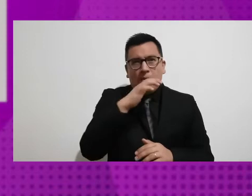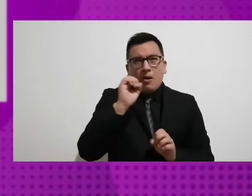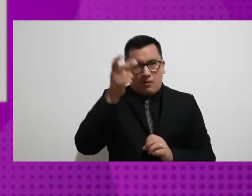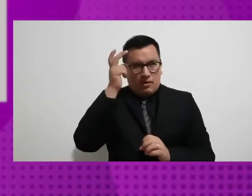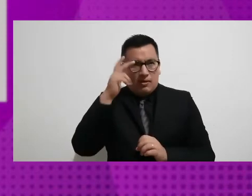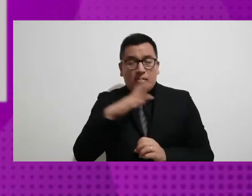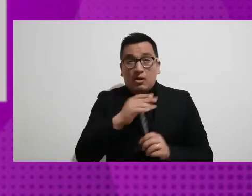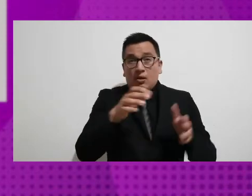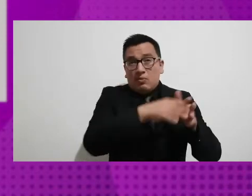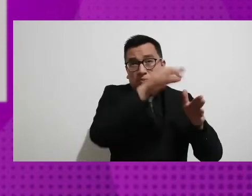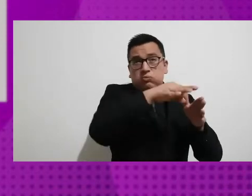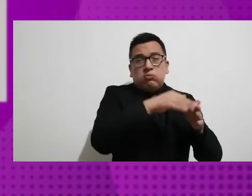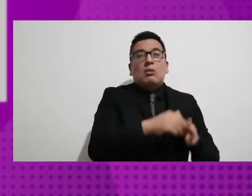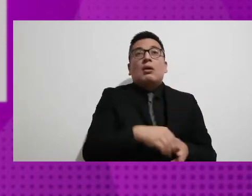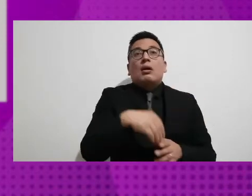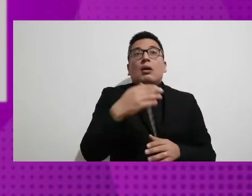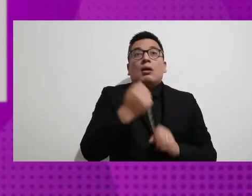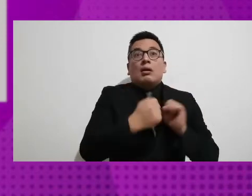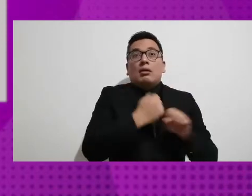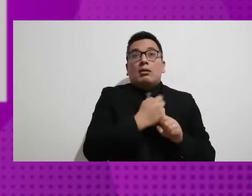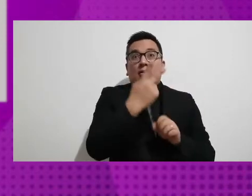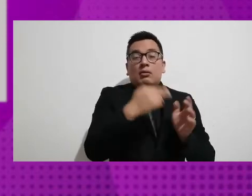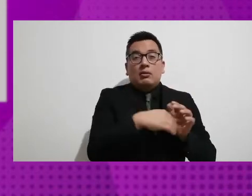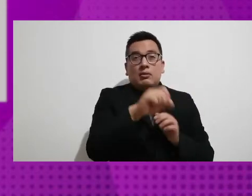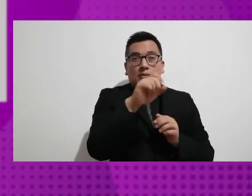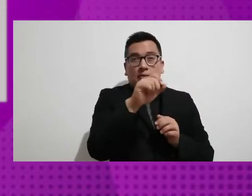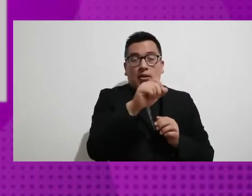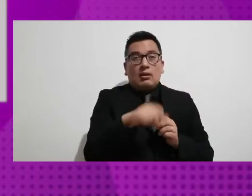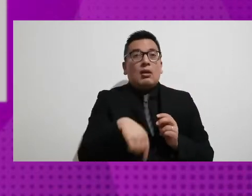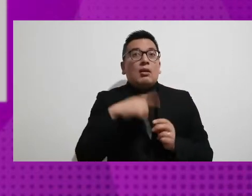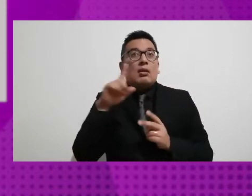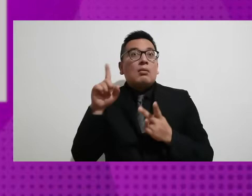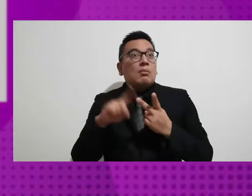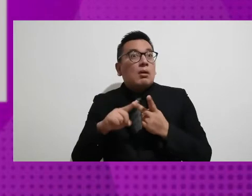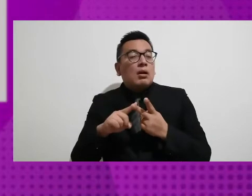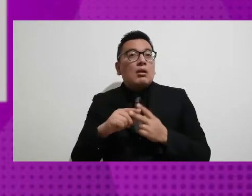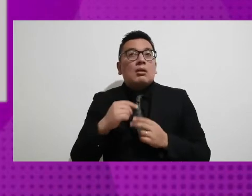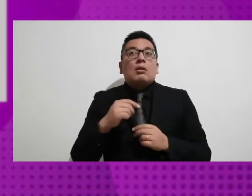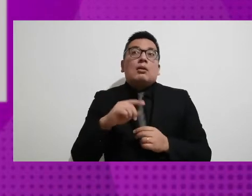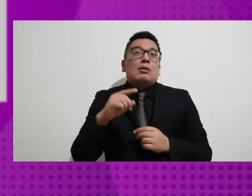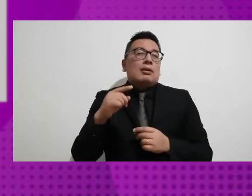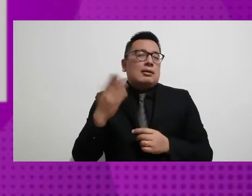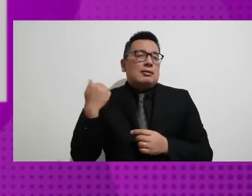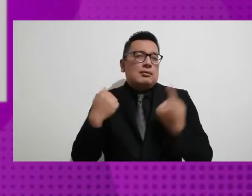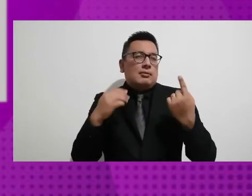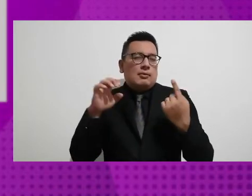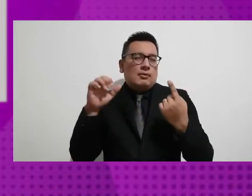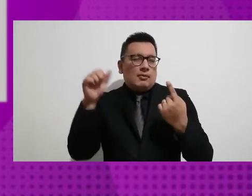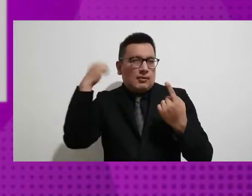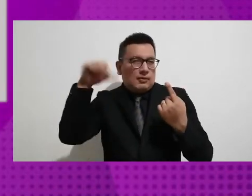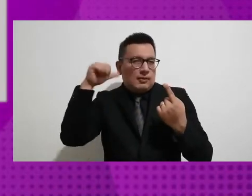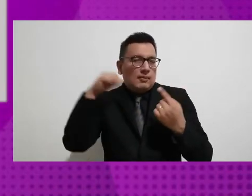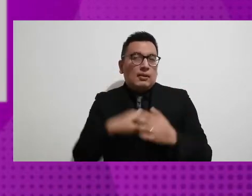2020, y en el mes de marzo, bueno, el primero de abril, el Instituto Nacional Electoral, en